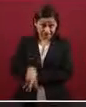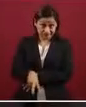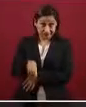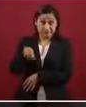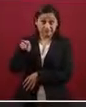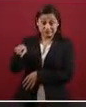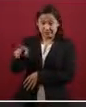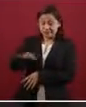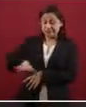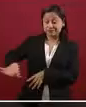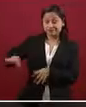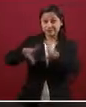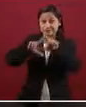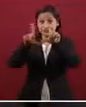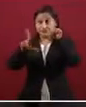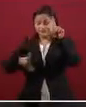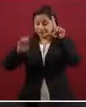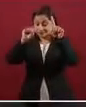de México.